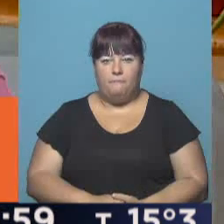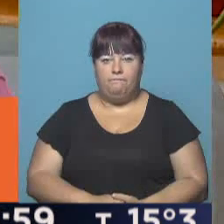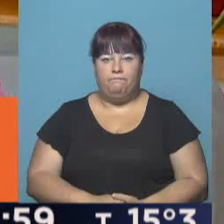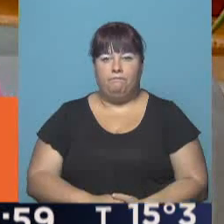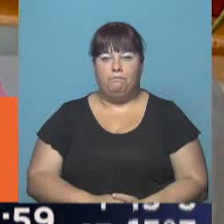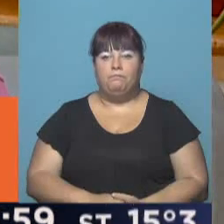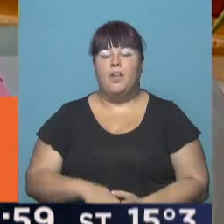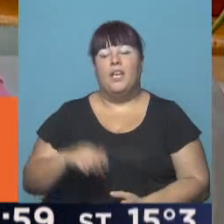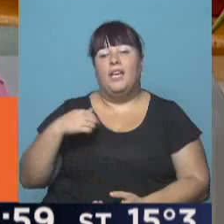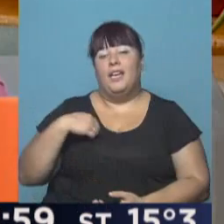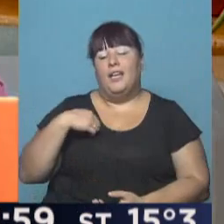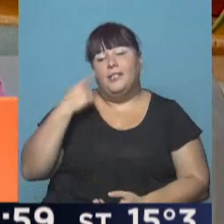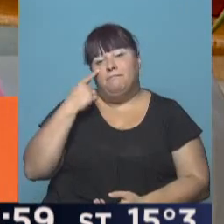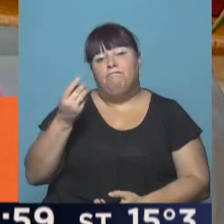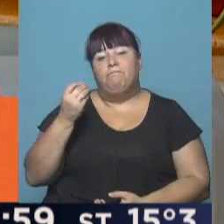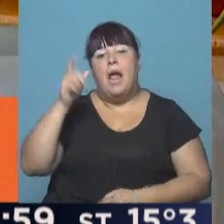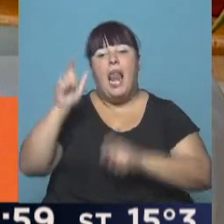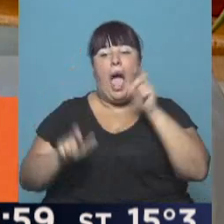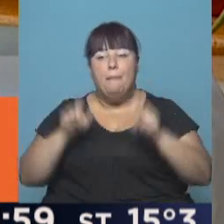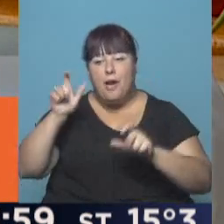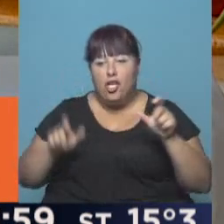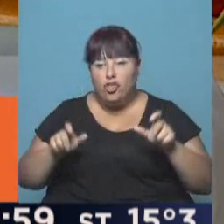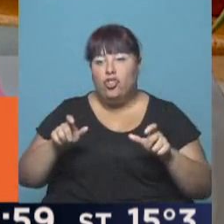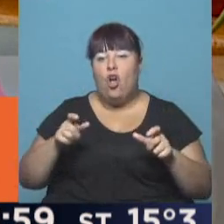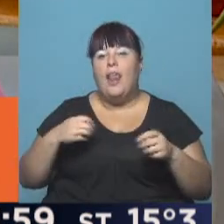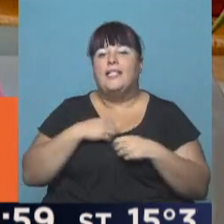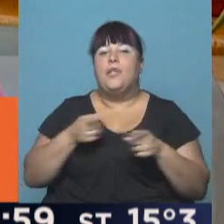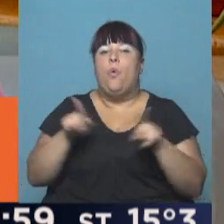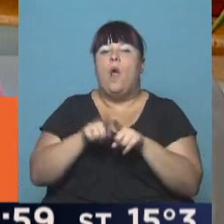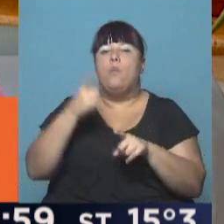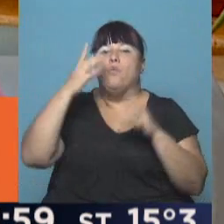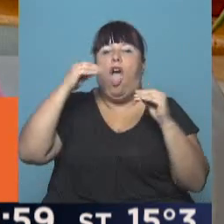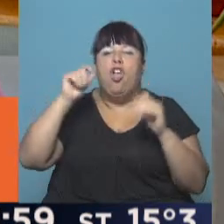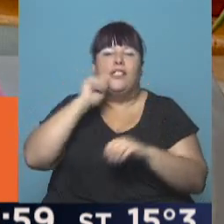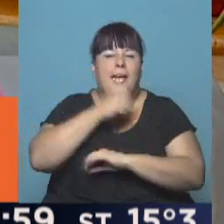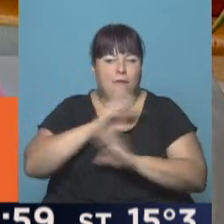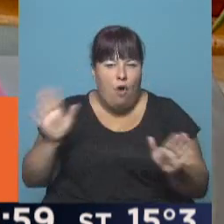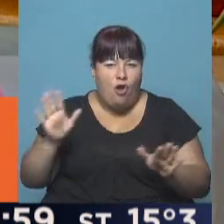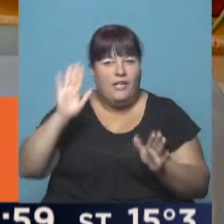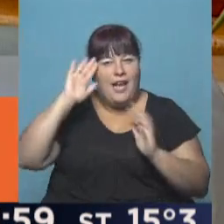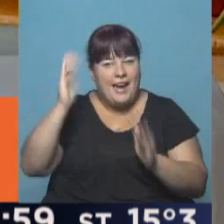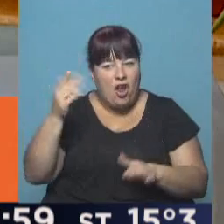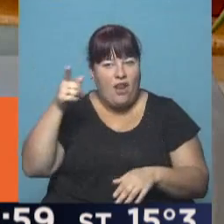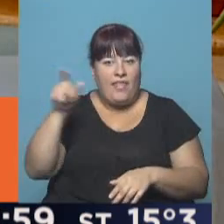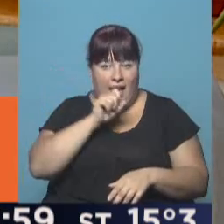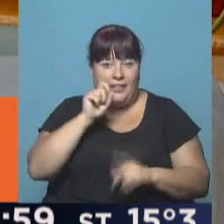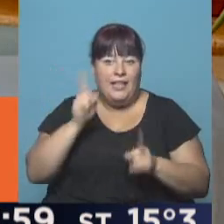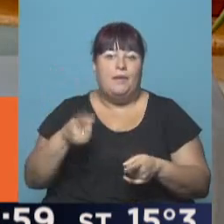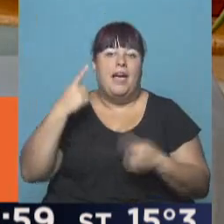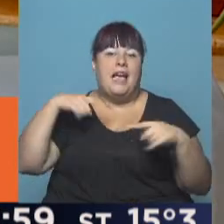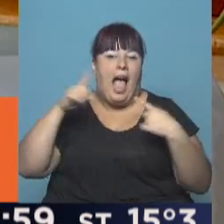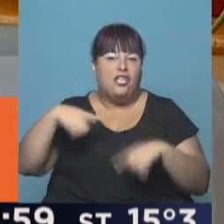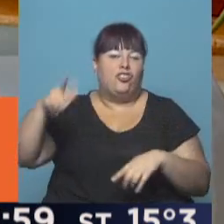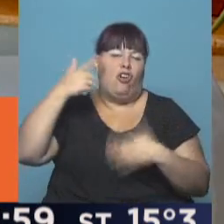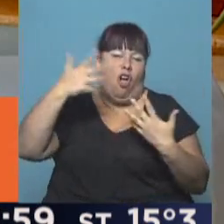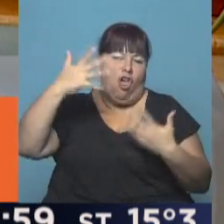Que miramos de hacer es que la gente, las personas revivan una noche bonita recordando a Michael Jackson, reviviendo las canciones, los